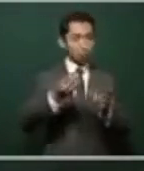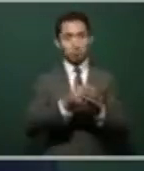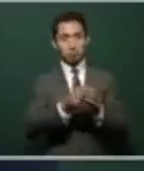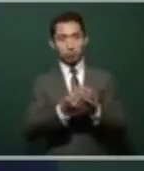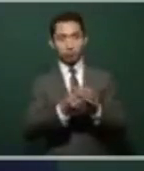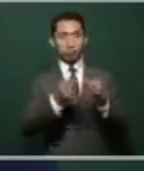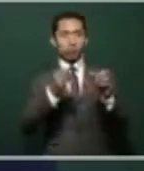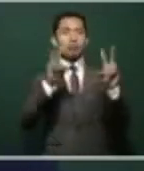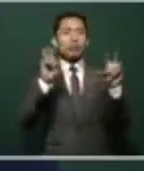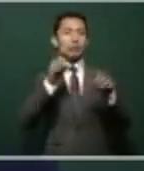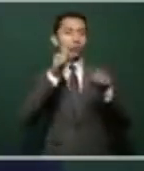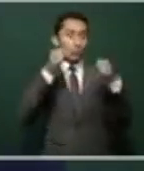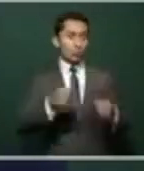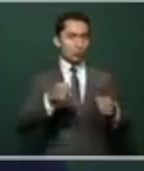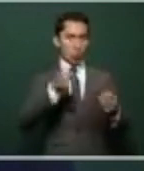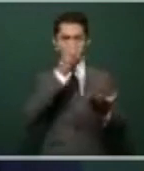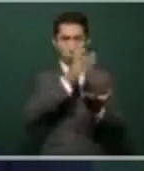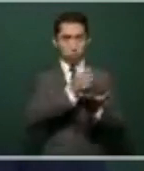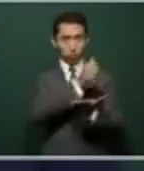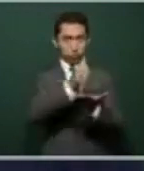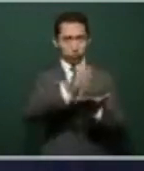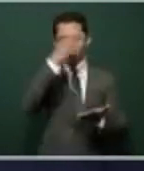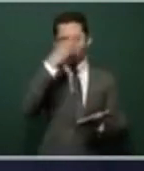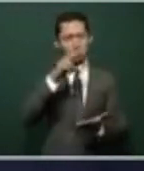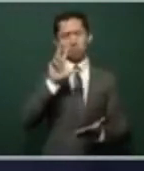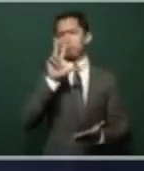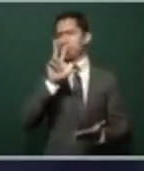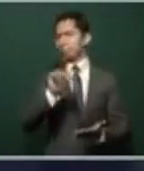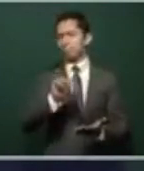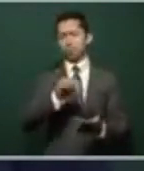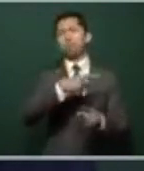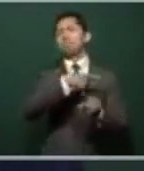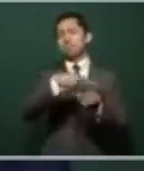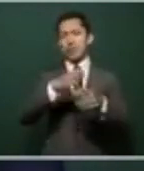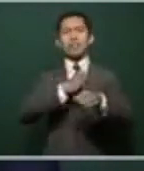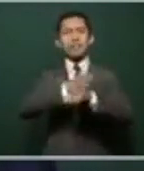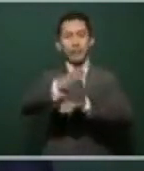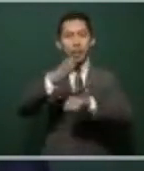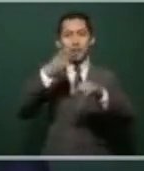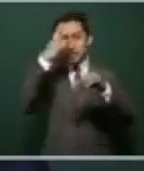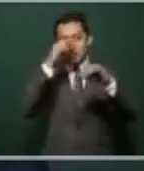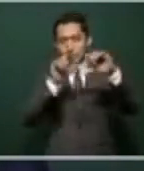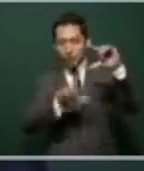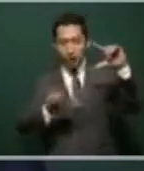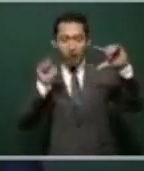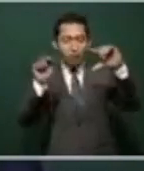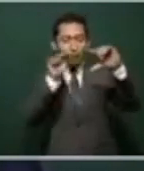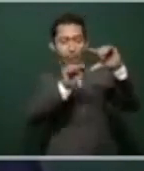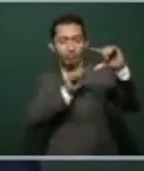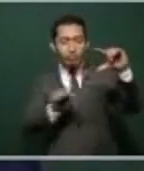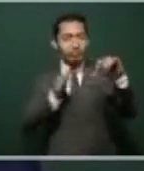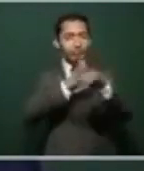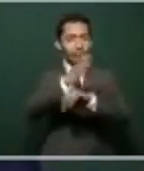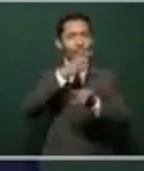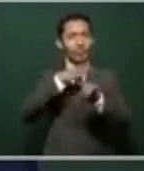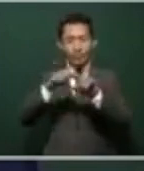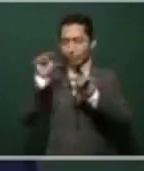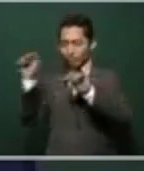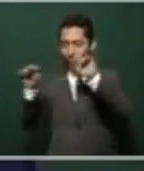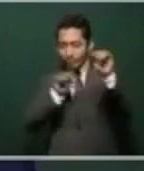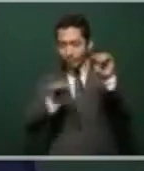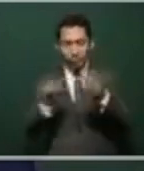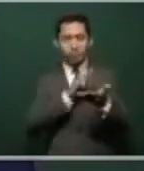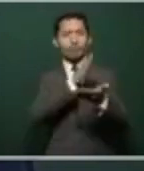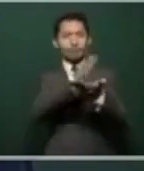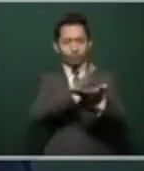Se van a hacer en las distintas entidades del país. Ya